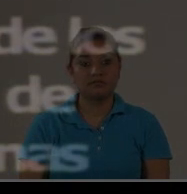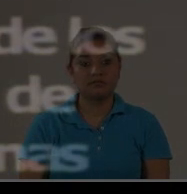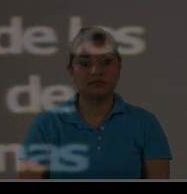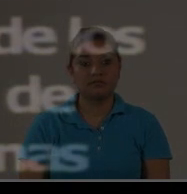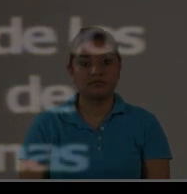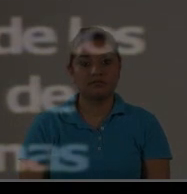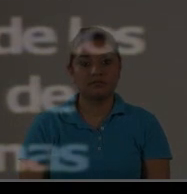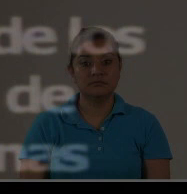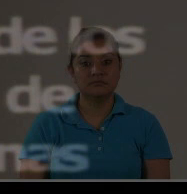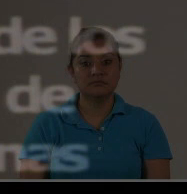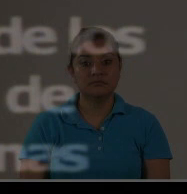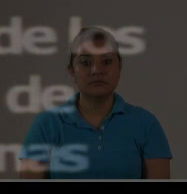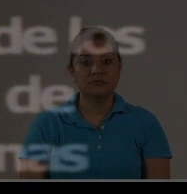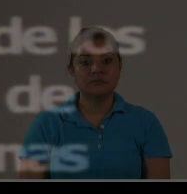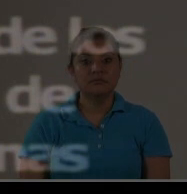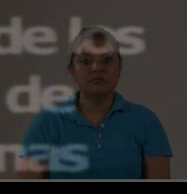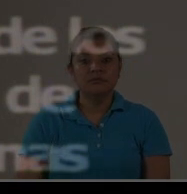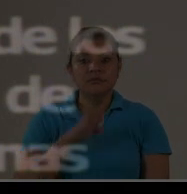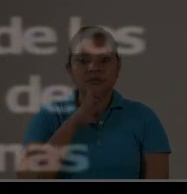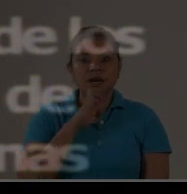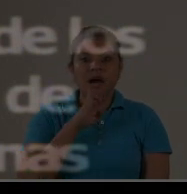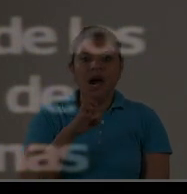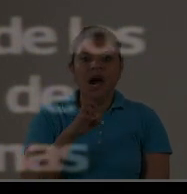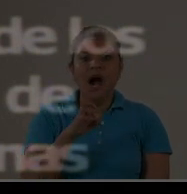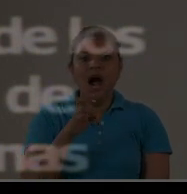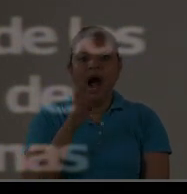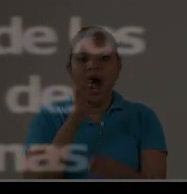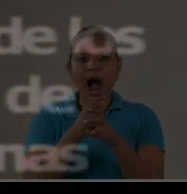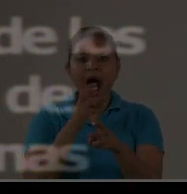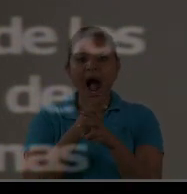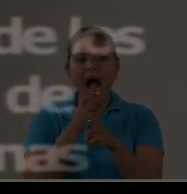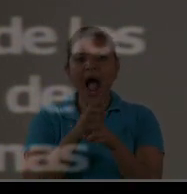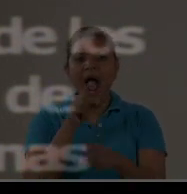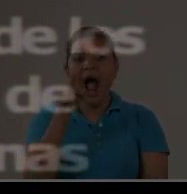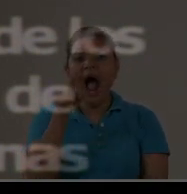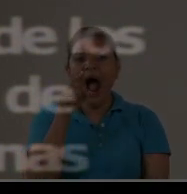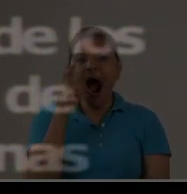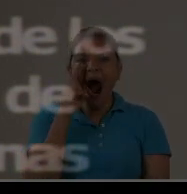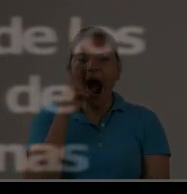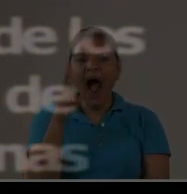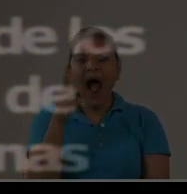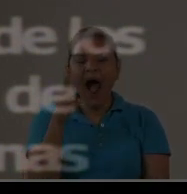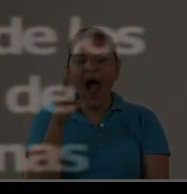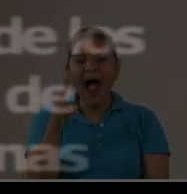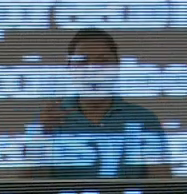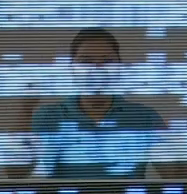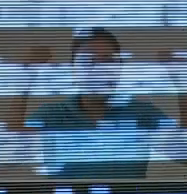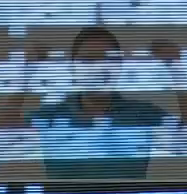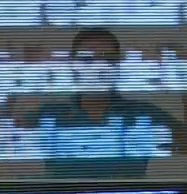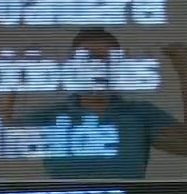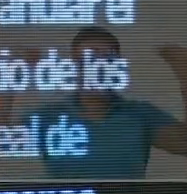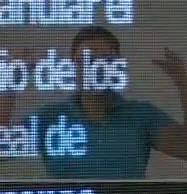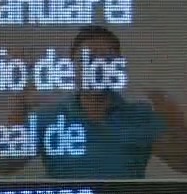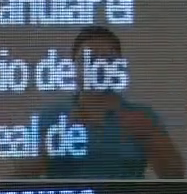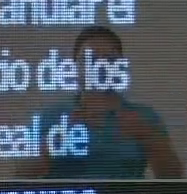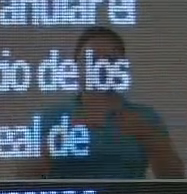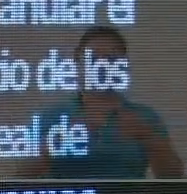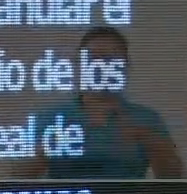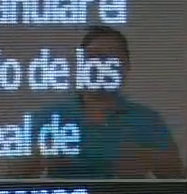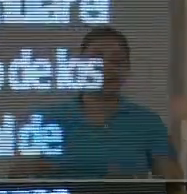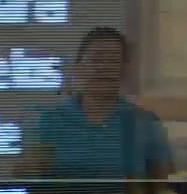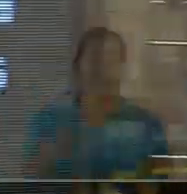personas temible hermano y eso usted lo mira a a granel Cuánto vale